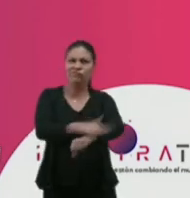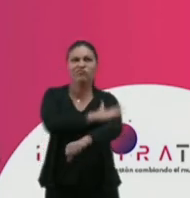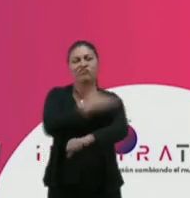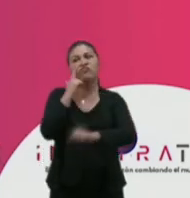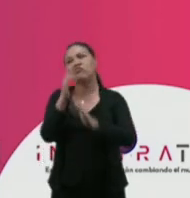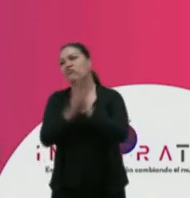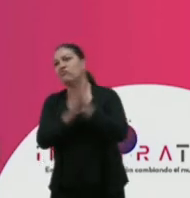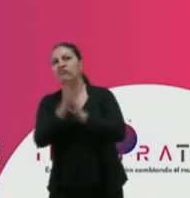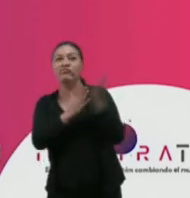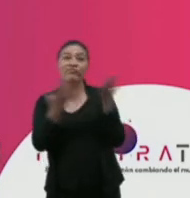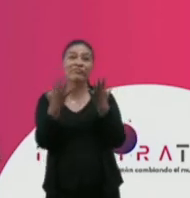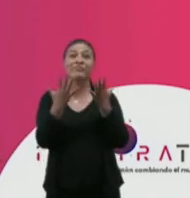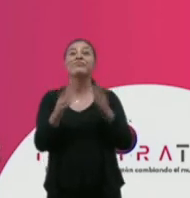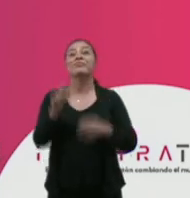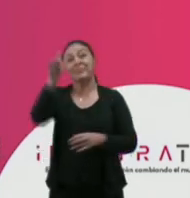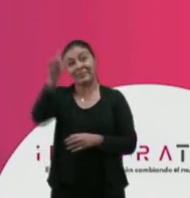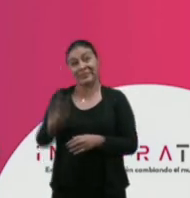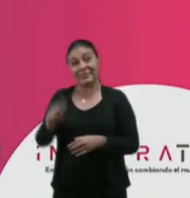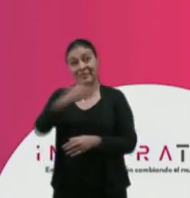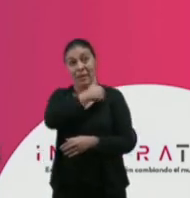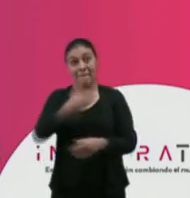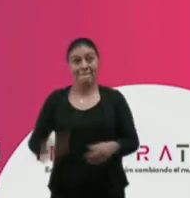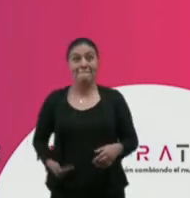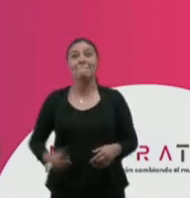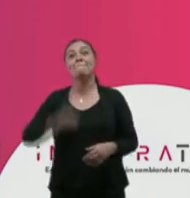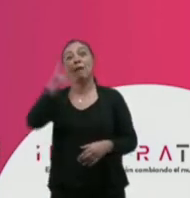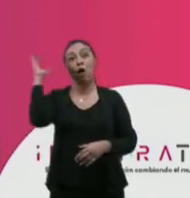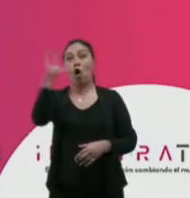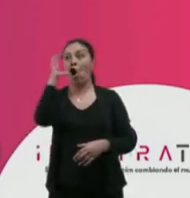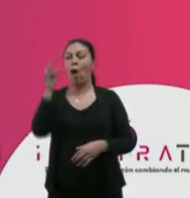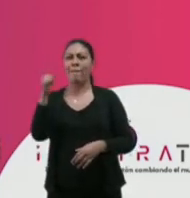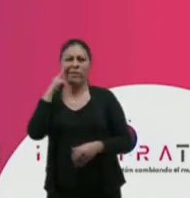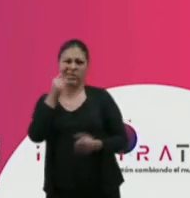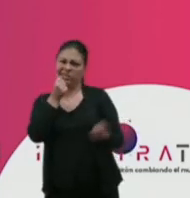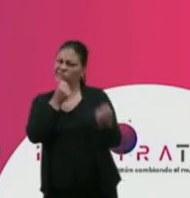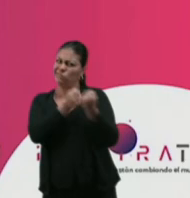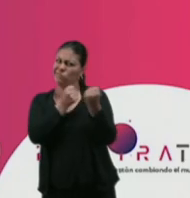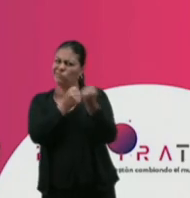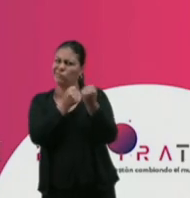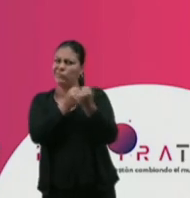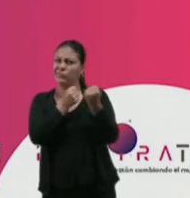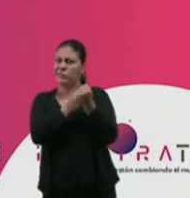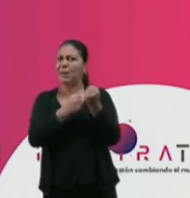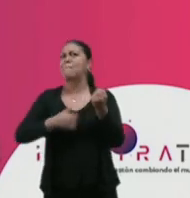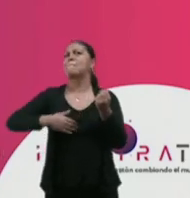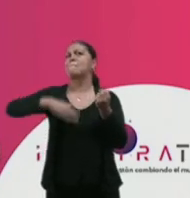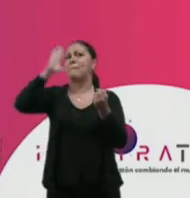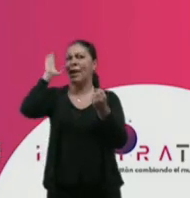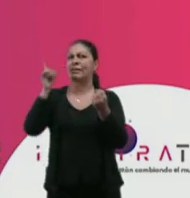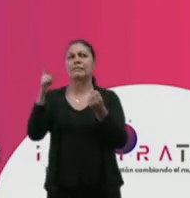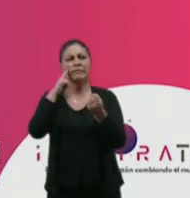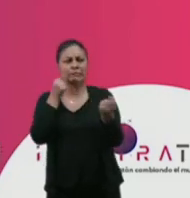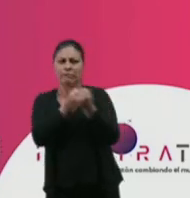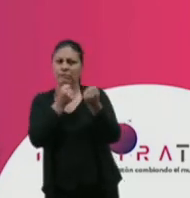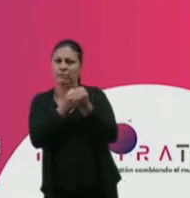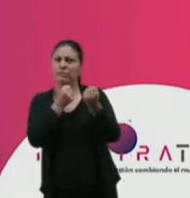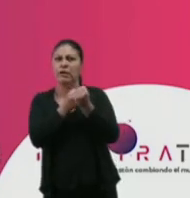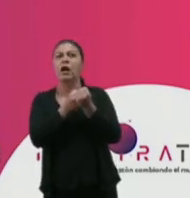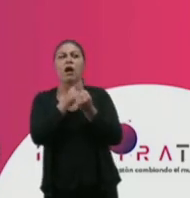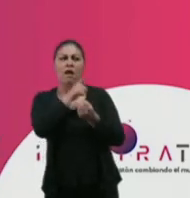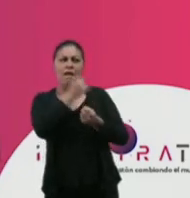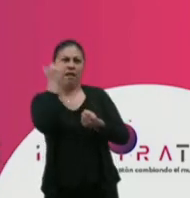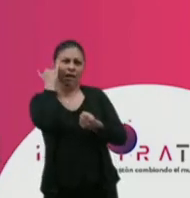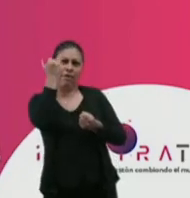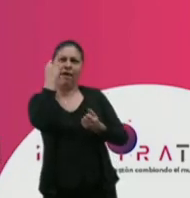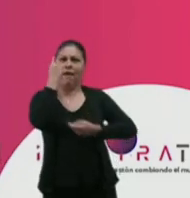el presidente de Colombia decir ha empujado muy fuerte para esta iniciativa y el emprendimiento, y se da cuenta de